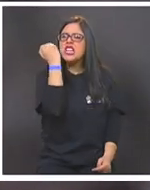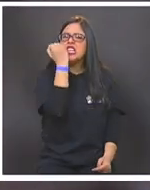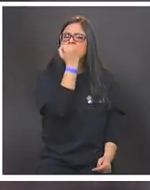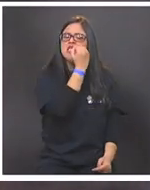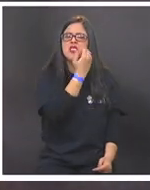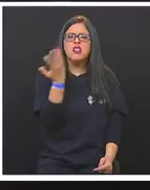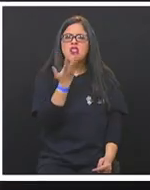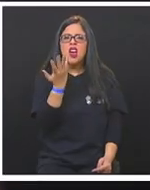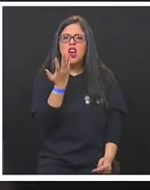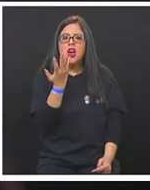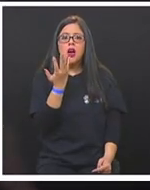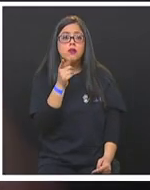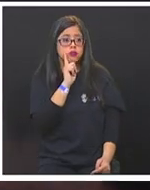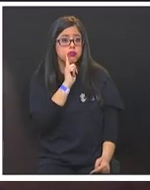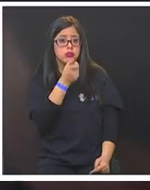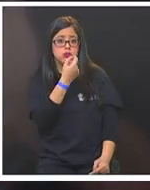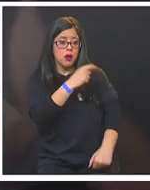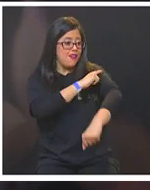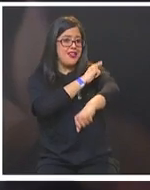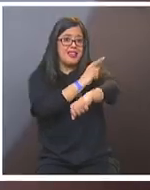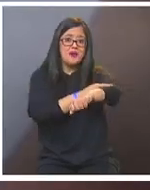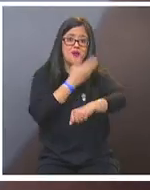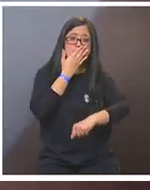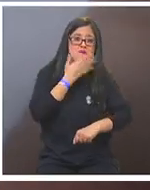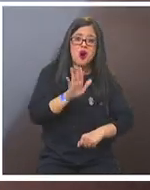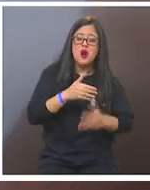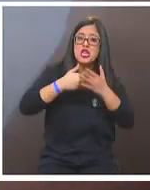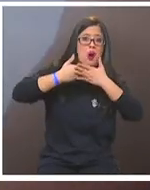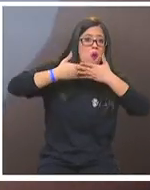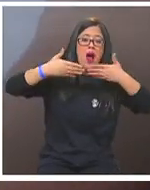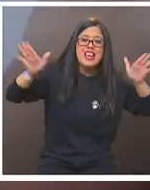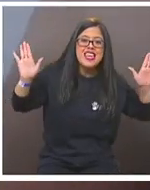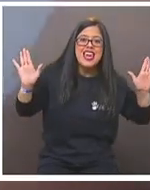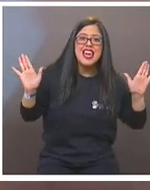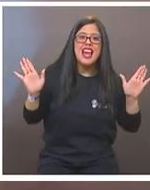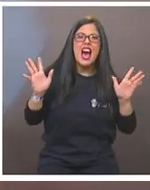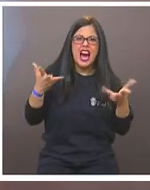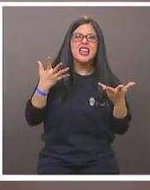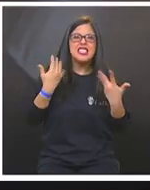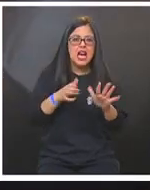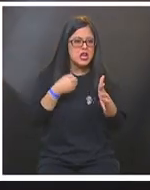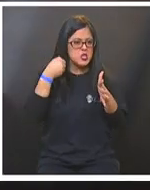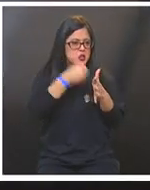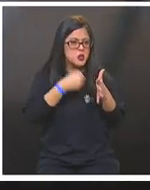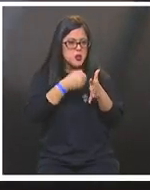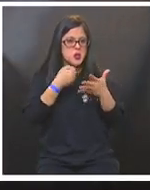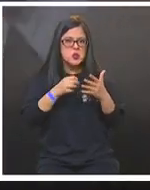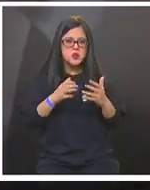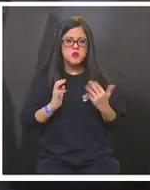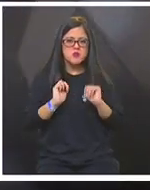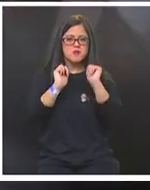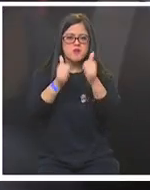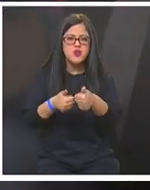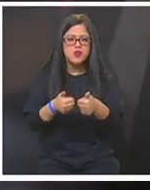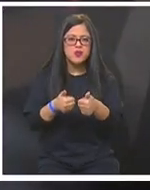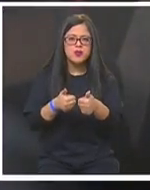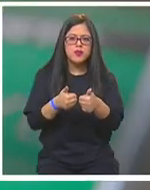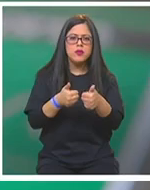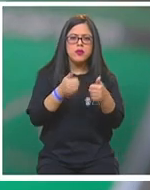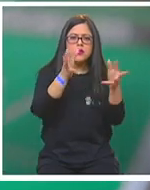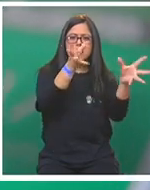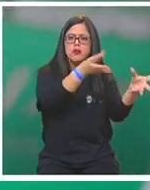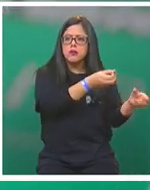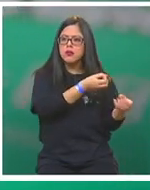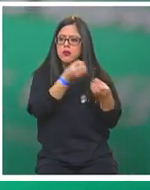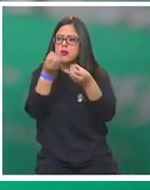tiene todas las vitaminas. Es el mejor que todos los otros héroes y le vas a ganar a todos. Él es bisnieto. Y se lo llevamos y ya el papá